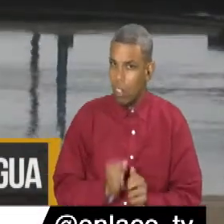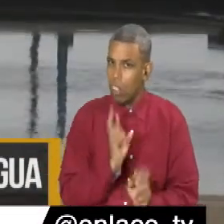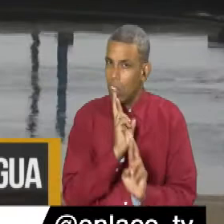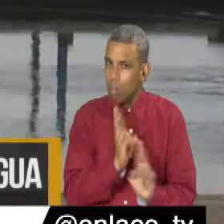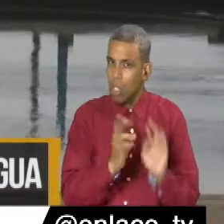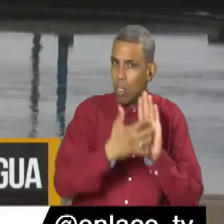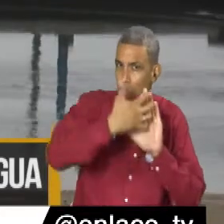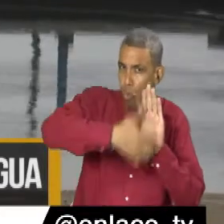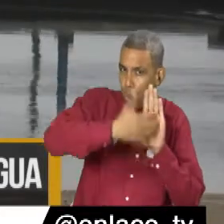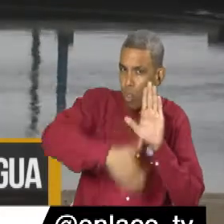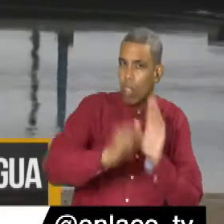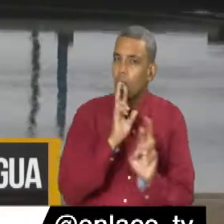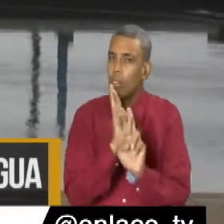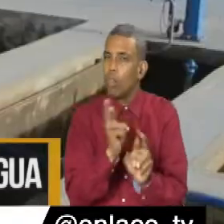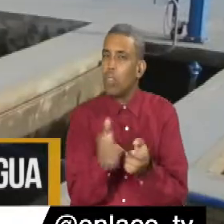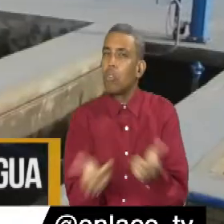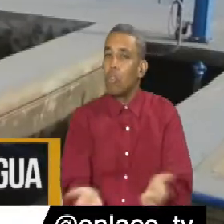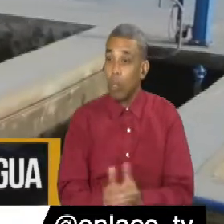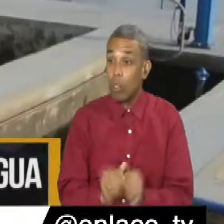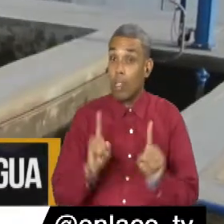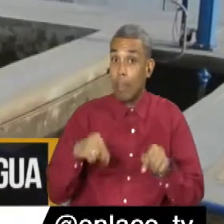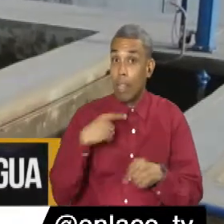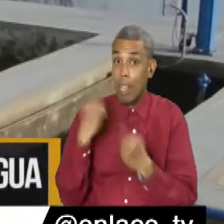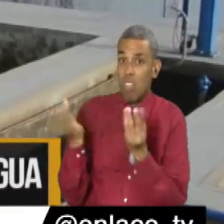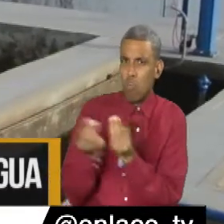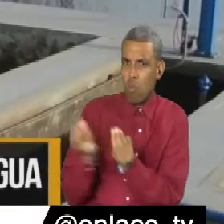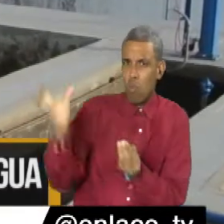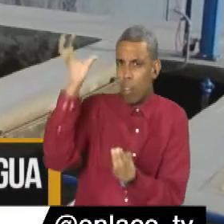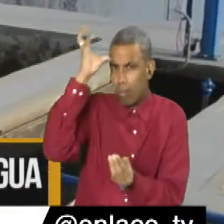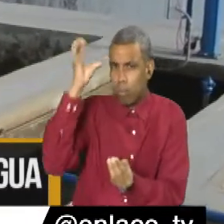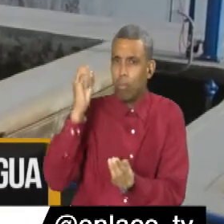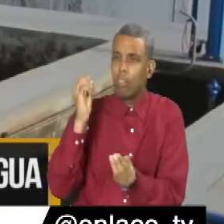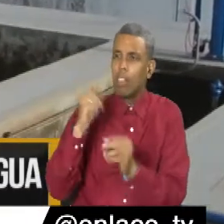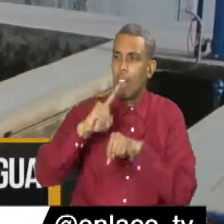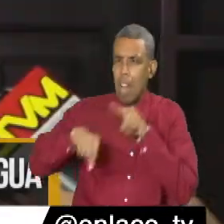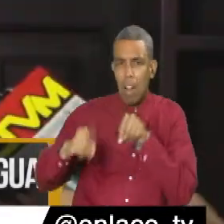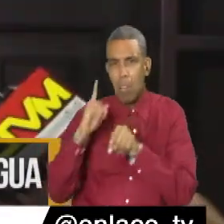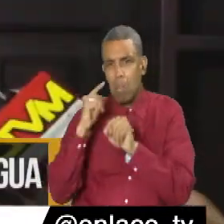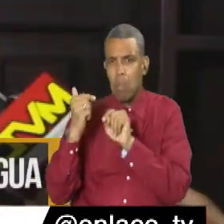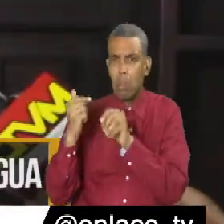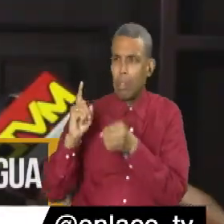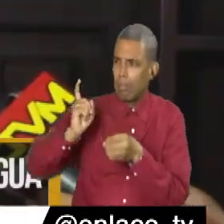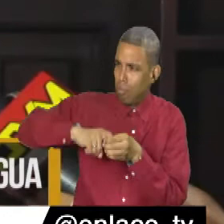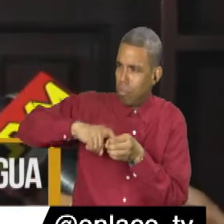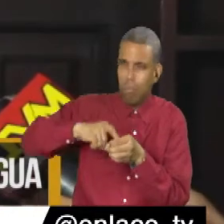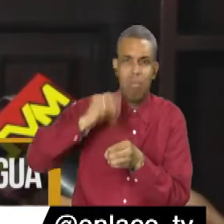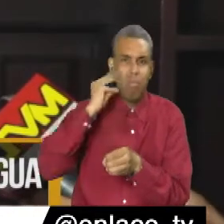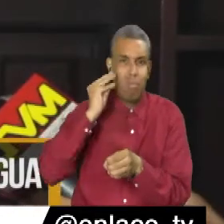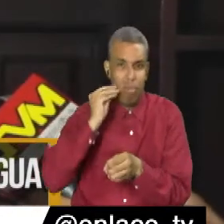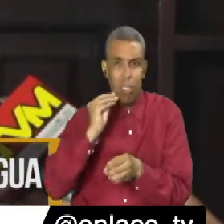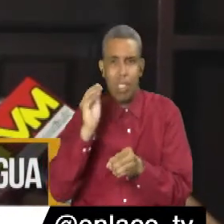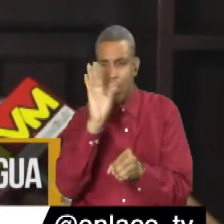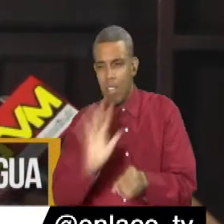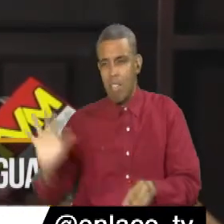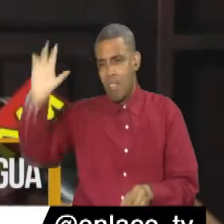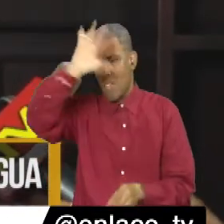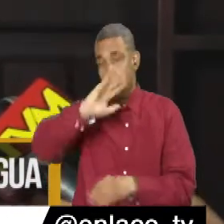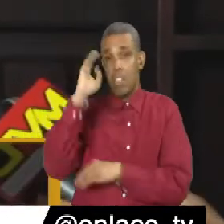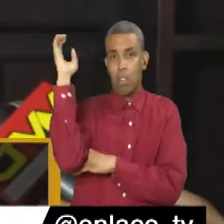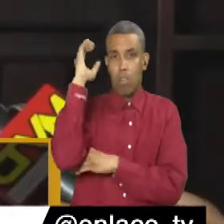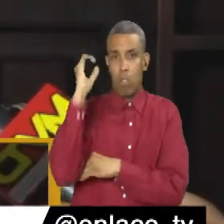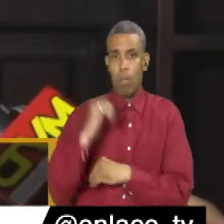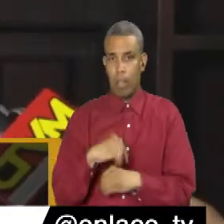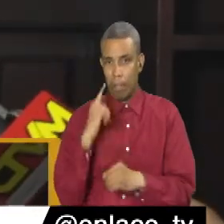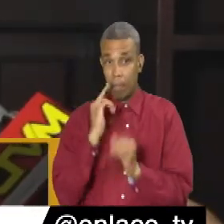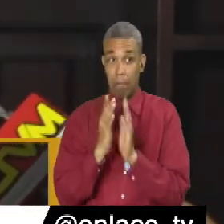de otros a nivel nacional, garantizando que ésta cumpla con los estándares permitidos. Porque significan siempre un factor